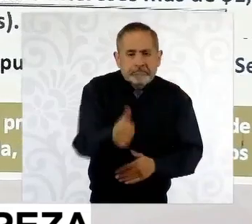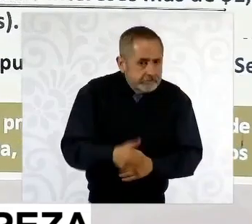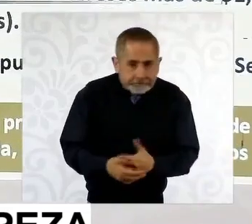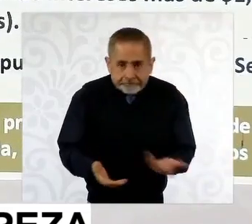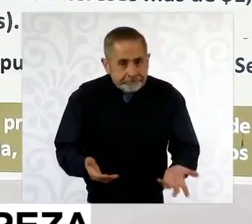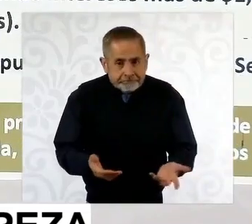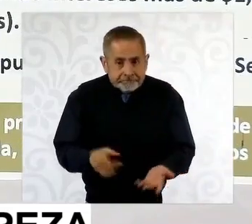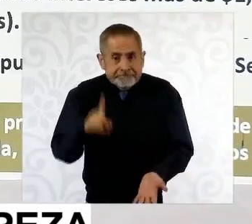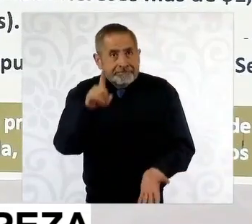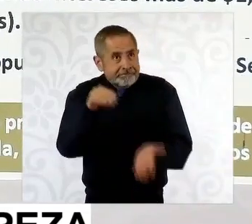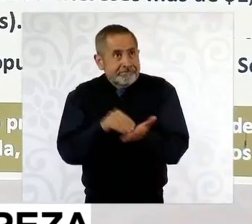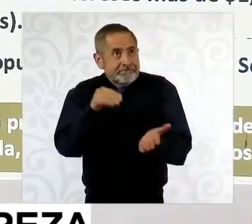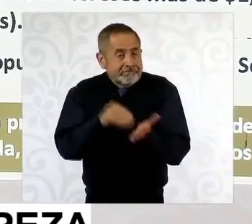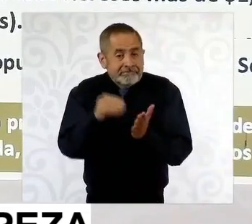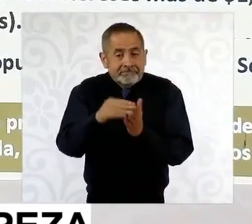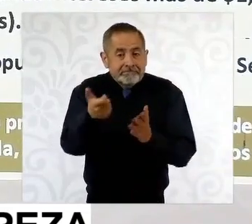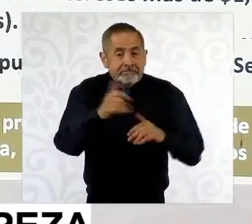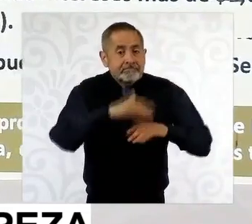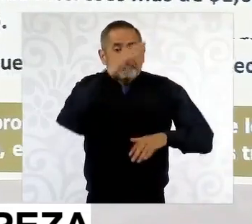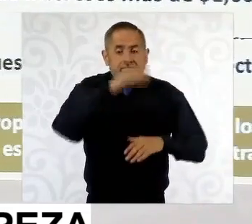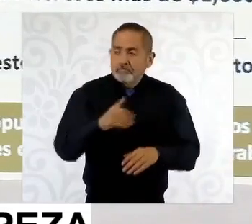millones de pesos. Y